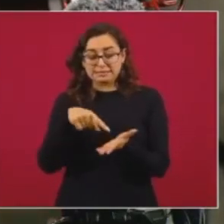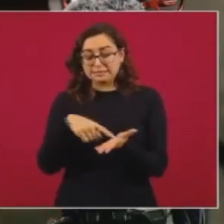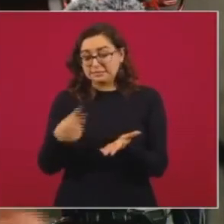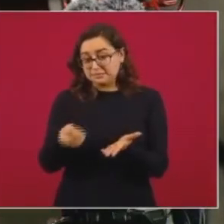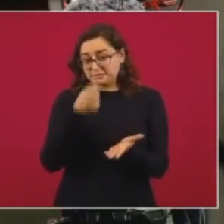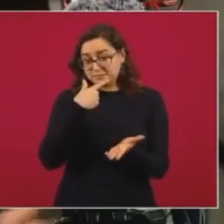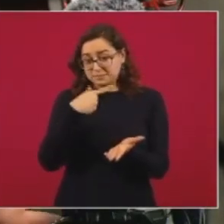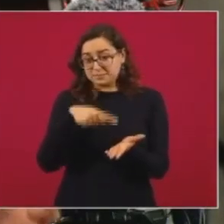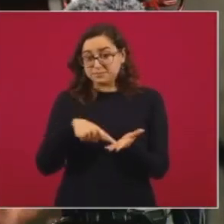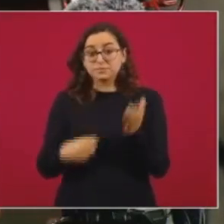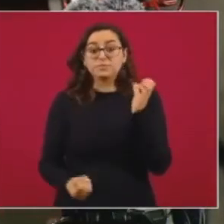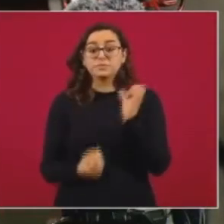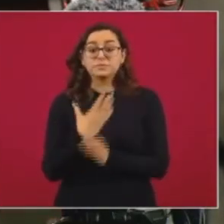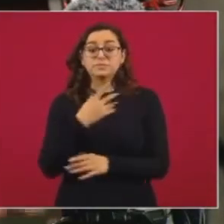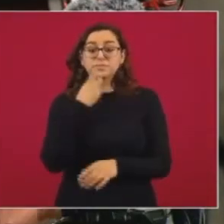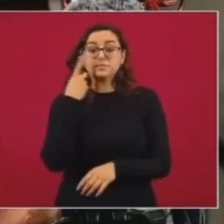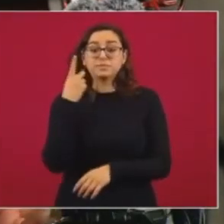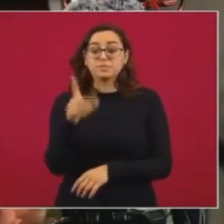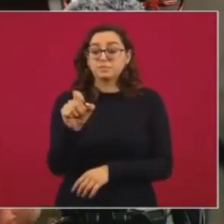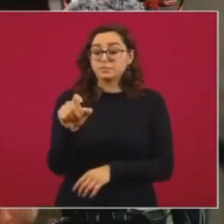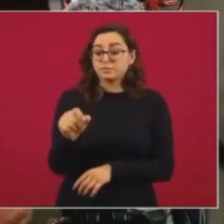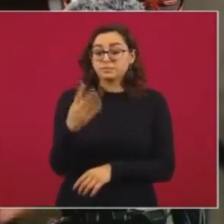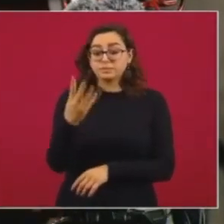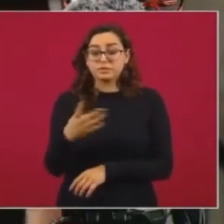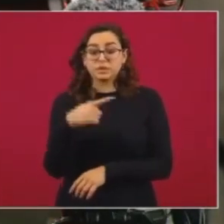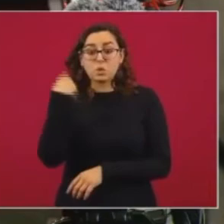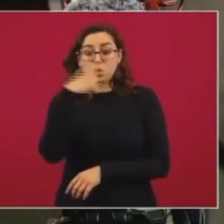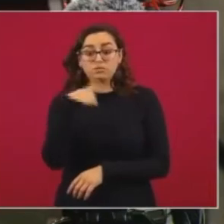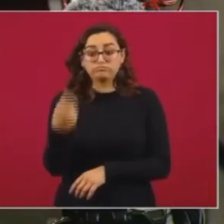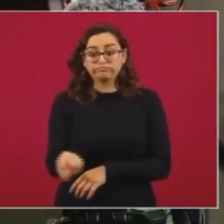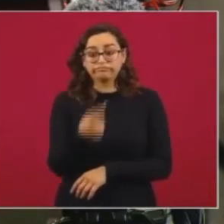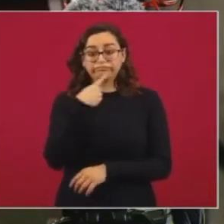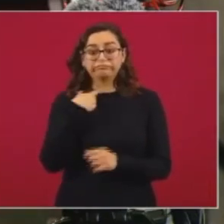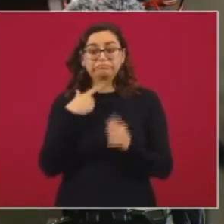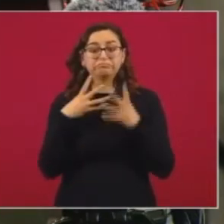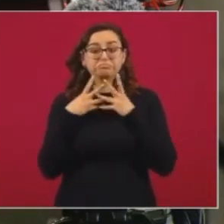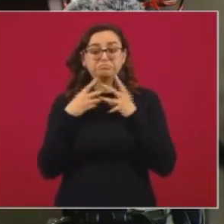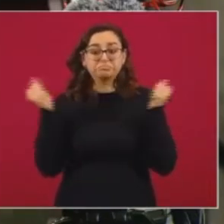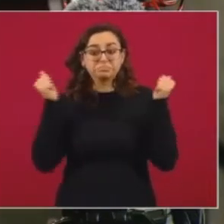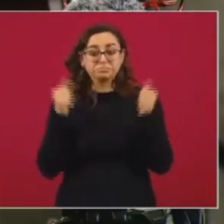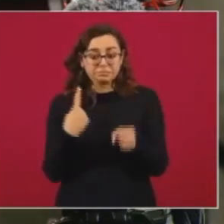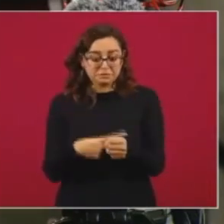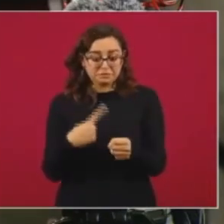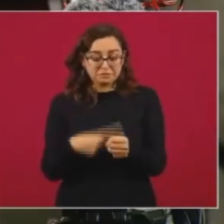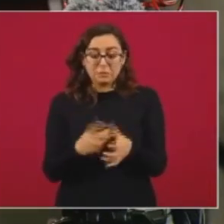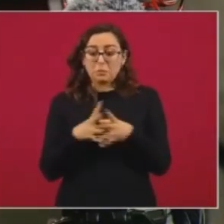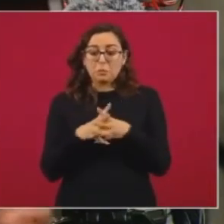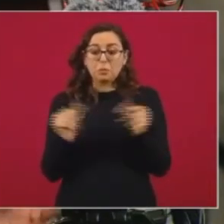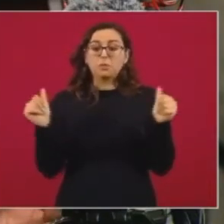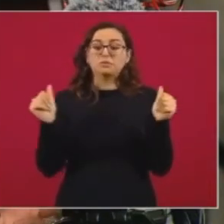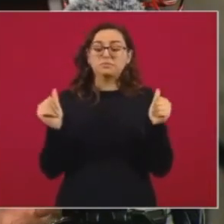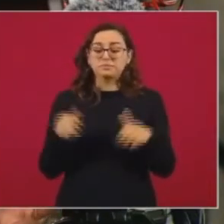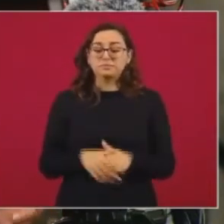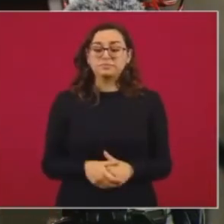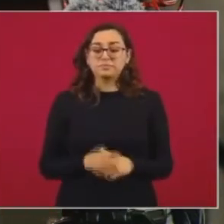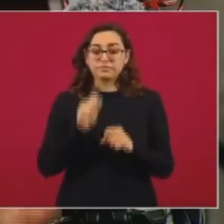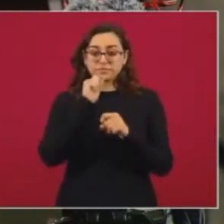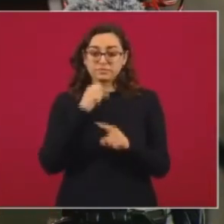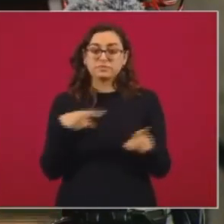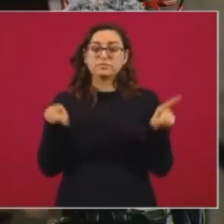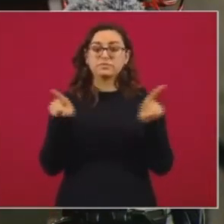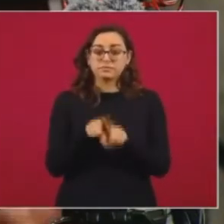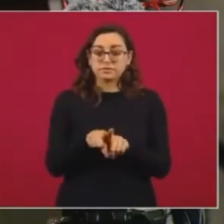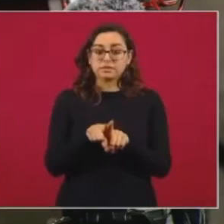más bien describe, que en 24 horas se puede eliminar el SARS-CoV-2 del organismo. Y también habla en una